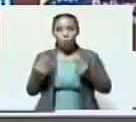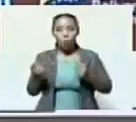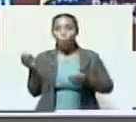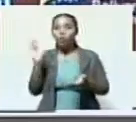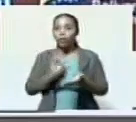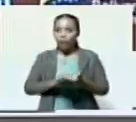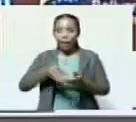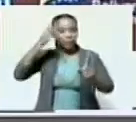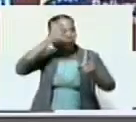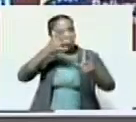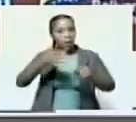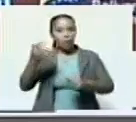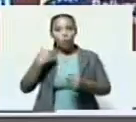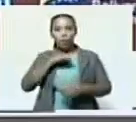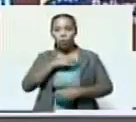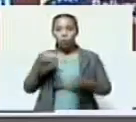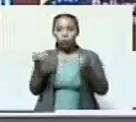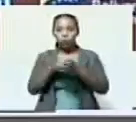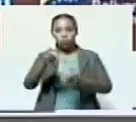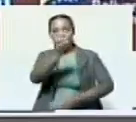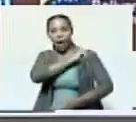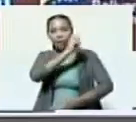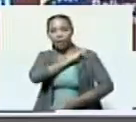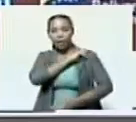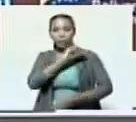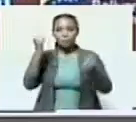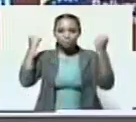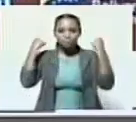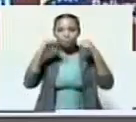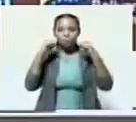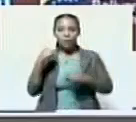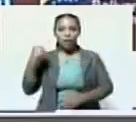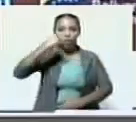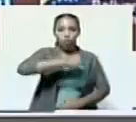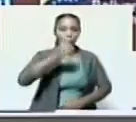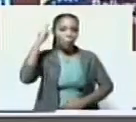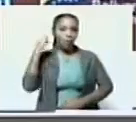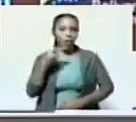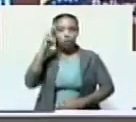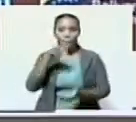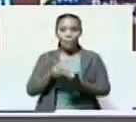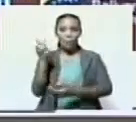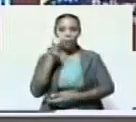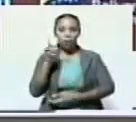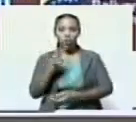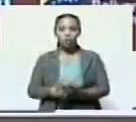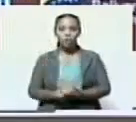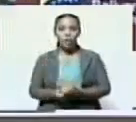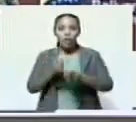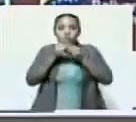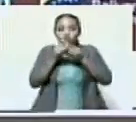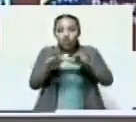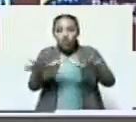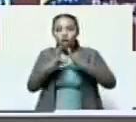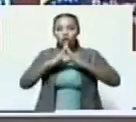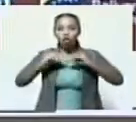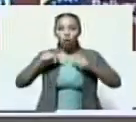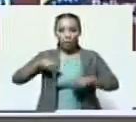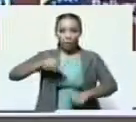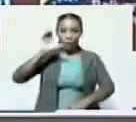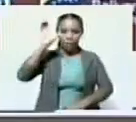por instrucciones de nuestro comandante en jefe el ejercicio Escudo Bolivariano 2022 y está desplegado en todo el